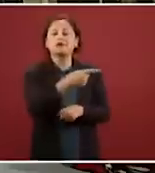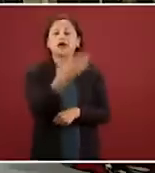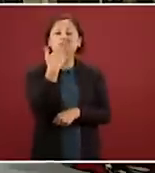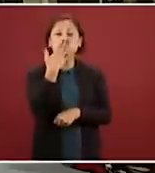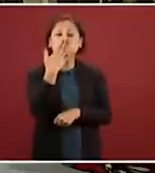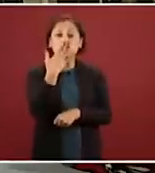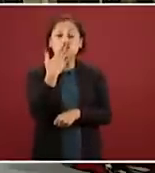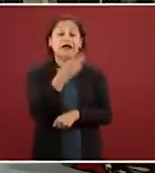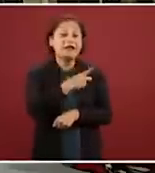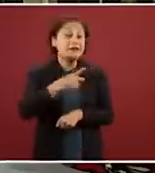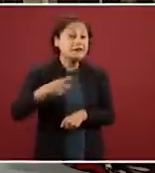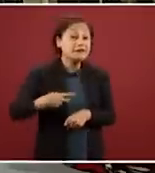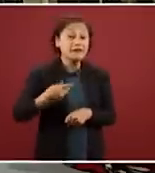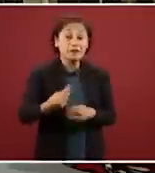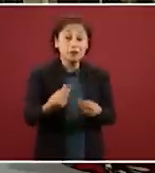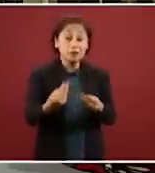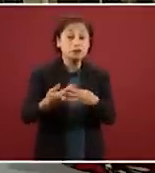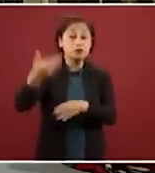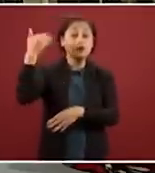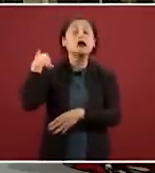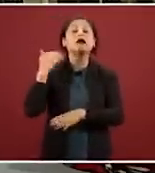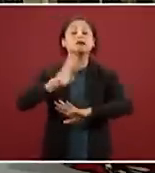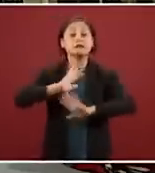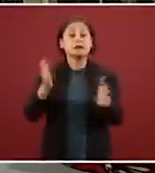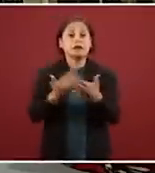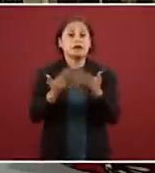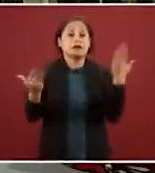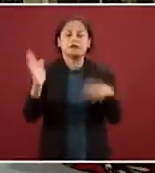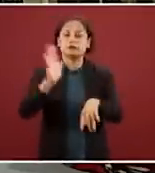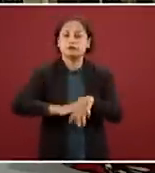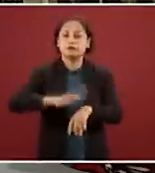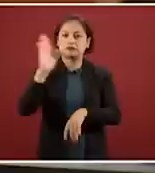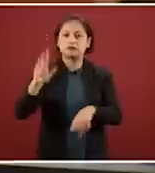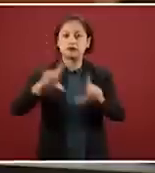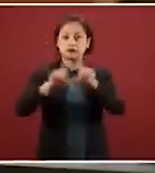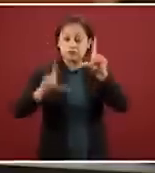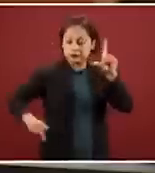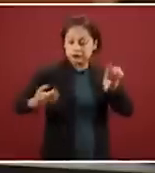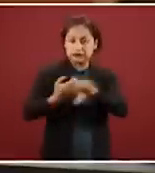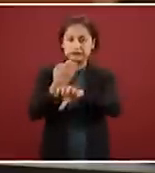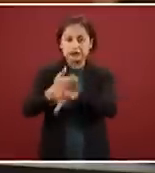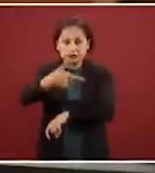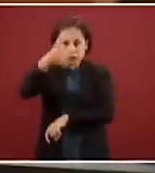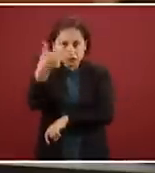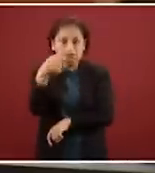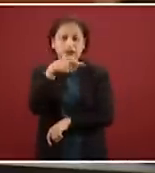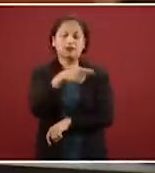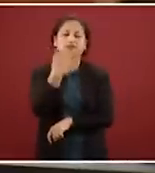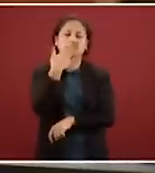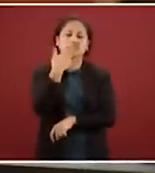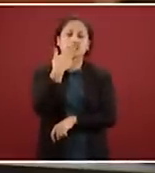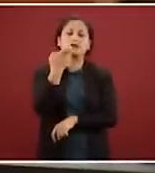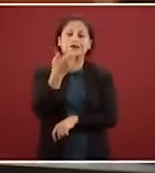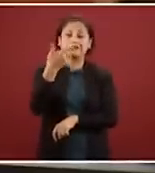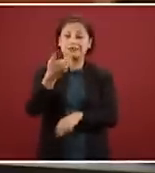los siete primeros estados, entre los estados más endeudados del país. Entonces, está pasando esto, acaba de